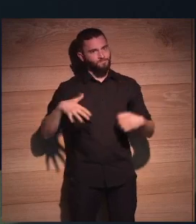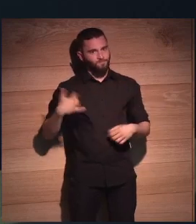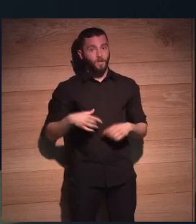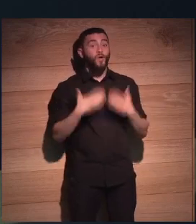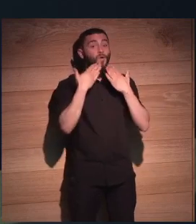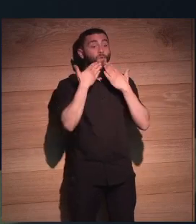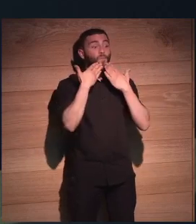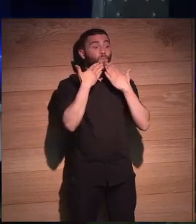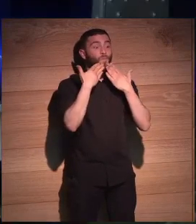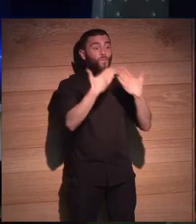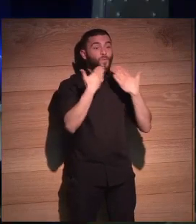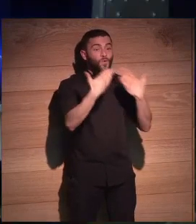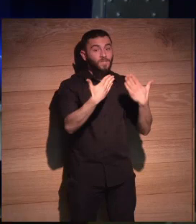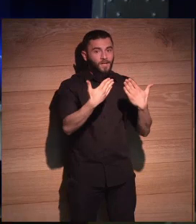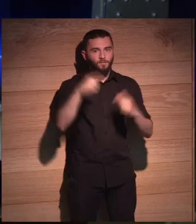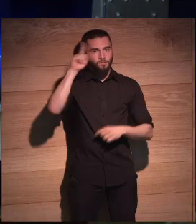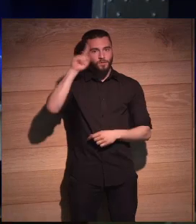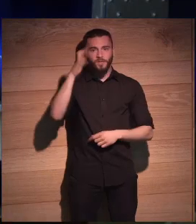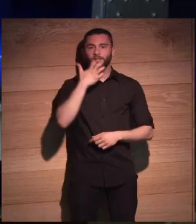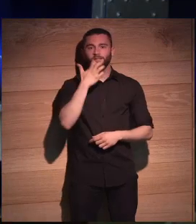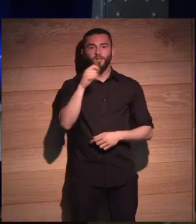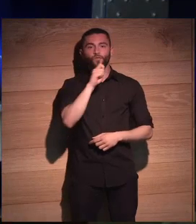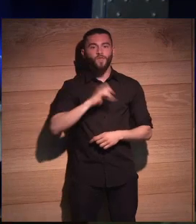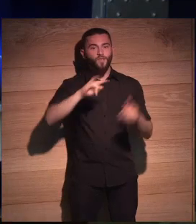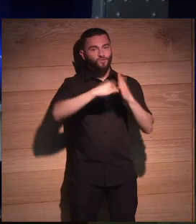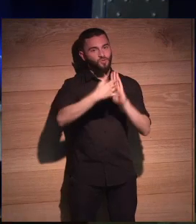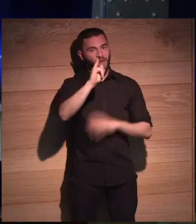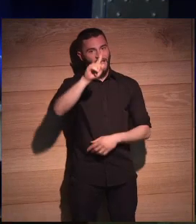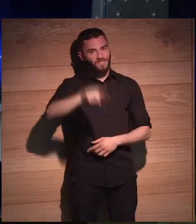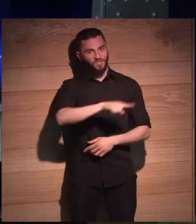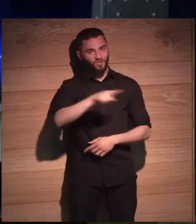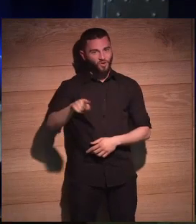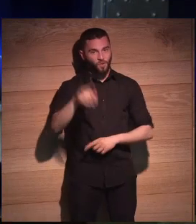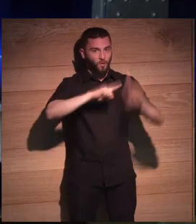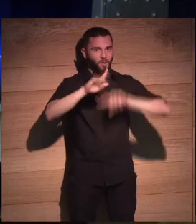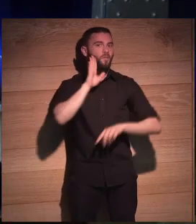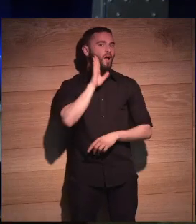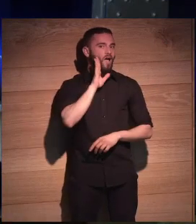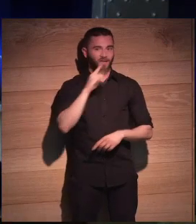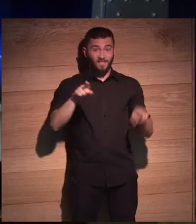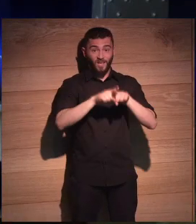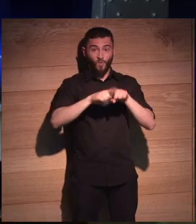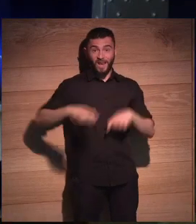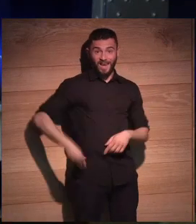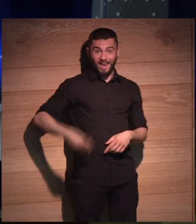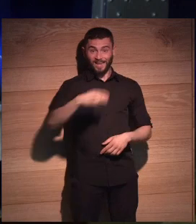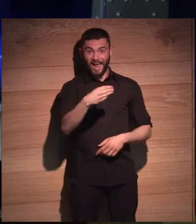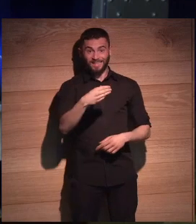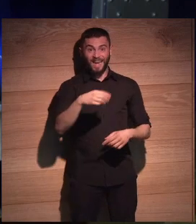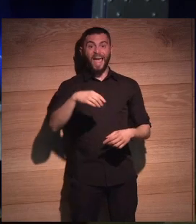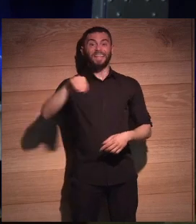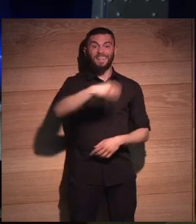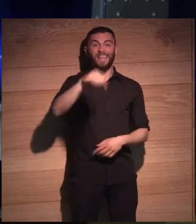sea, yo no sé si la Fundación tiene solución para este problema, aunque me imagino que esto es como perder la cartera llena de tarjetas, ¿no?